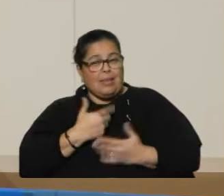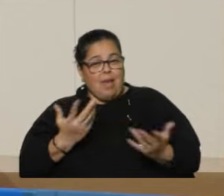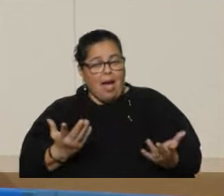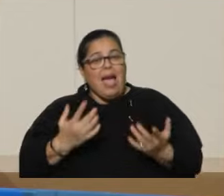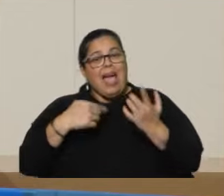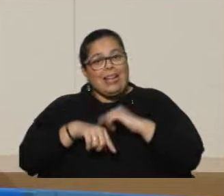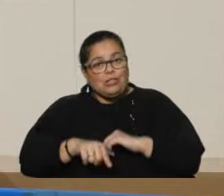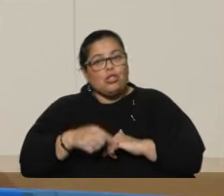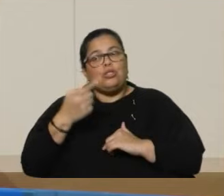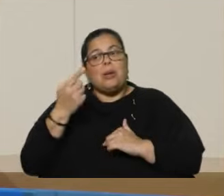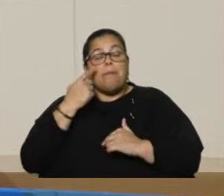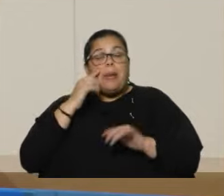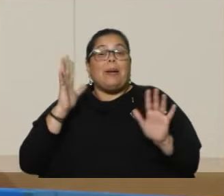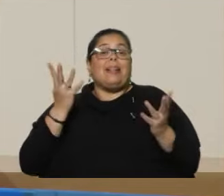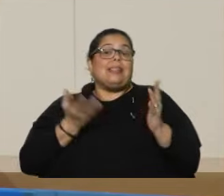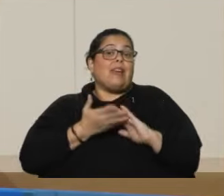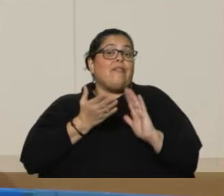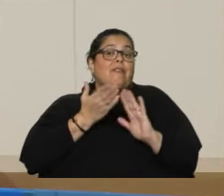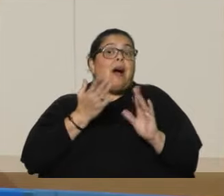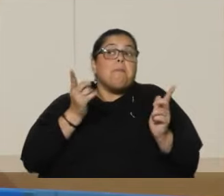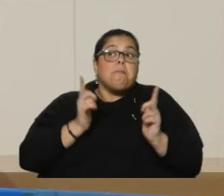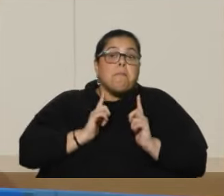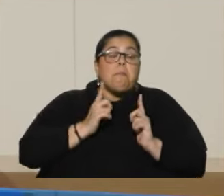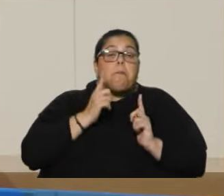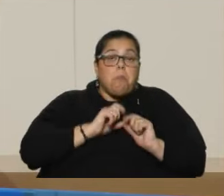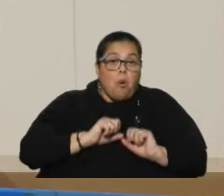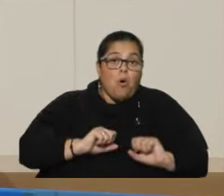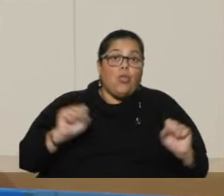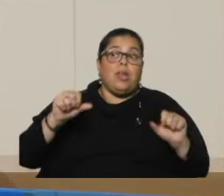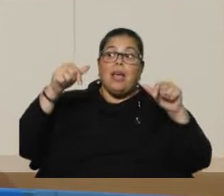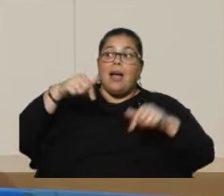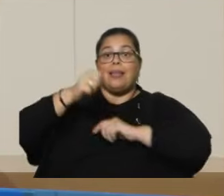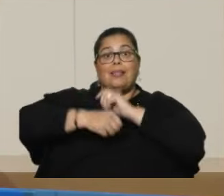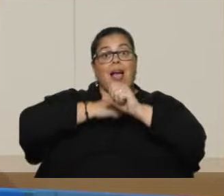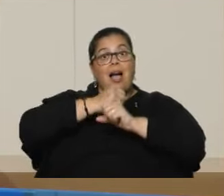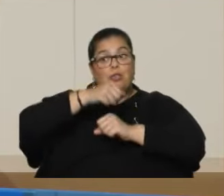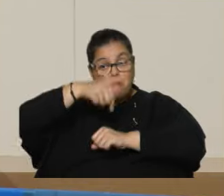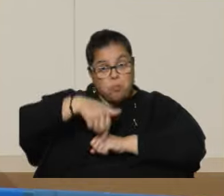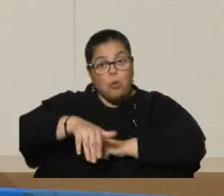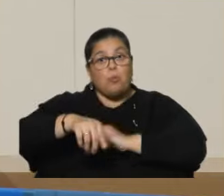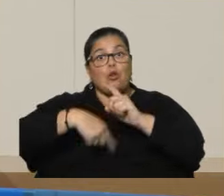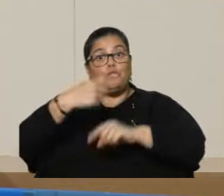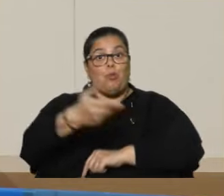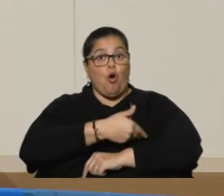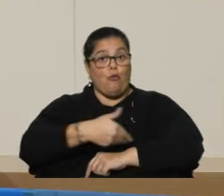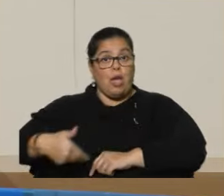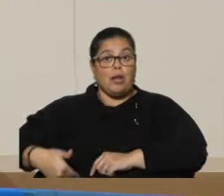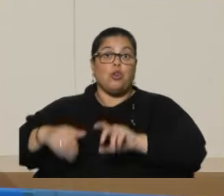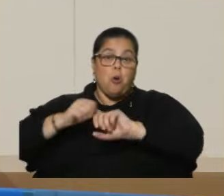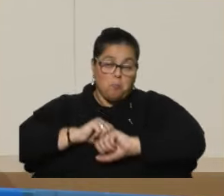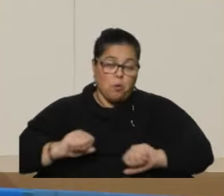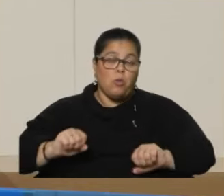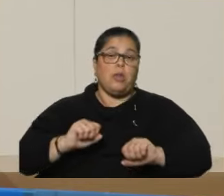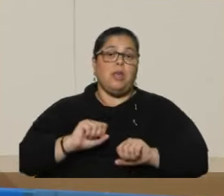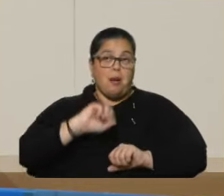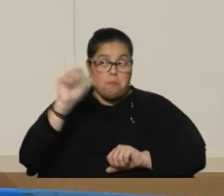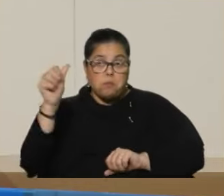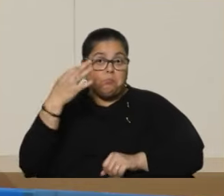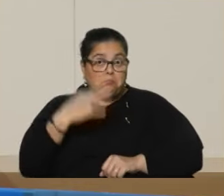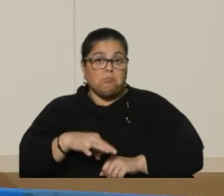le va llegando el tiempo a su hora y tenemos la expectativa de que esta vez, esta es nuestra idea, que pueda hacer. Evidentemente, Leo, después hay que negociar y hay que gobernar, así que,